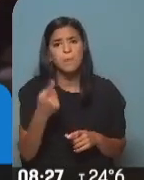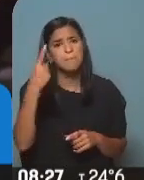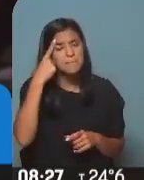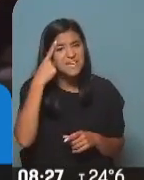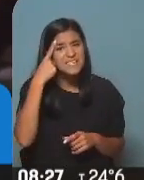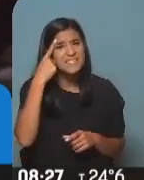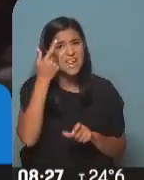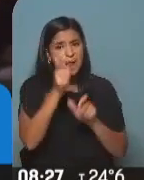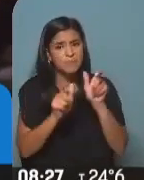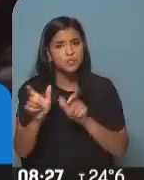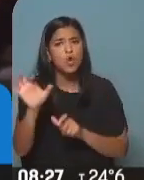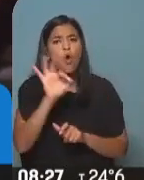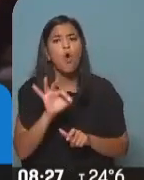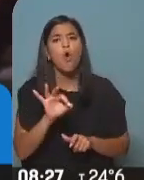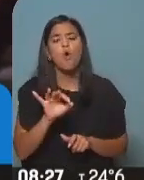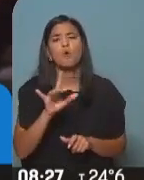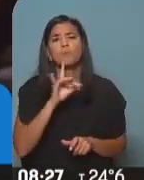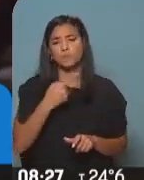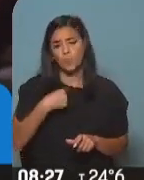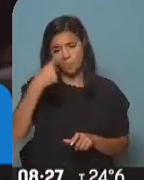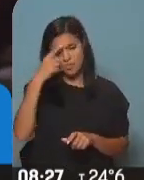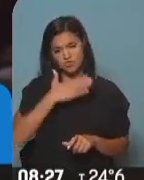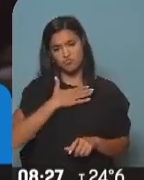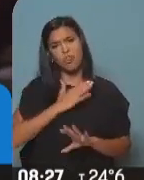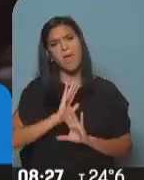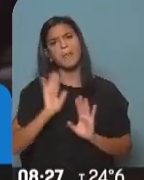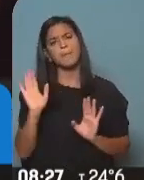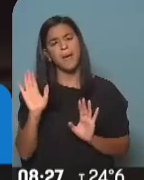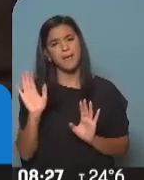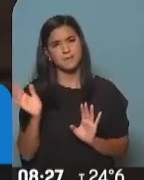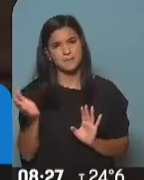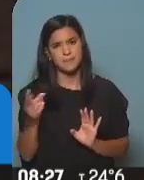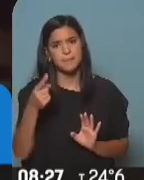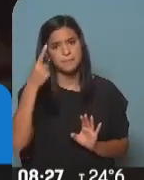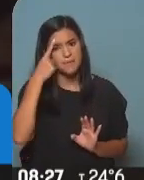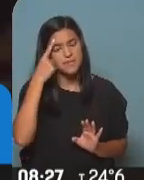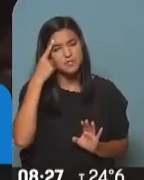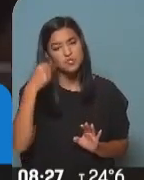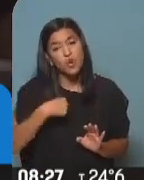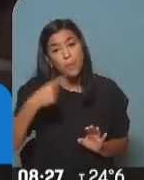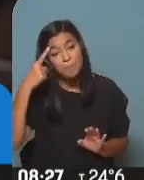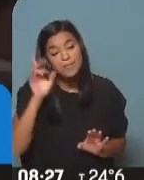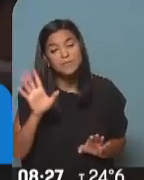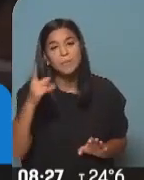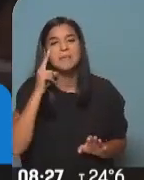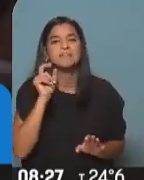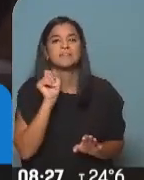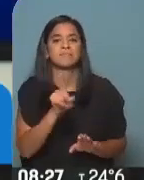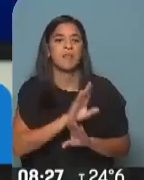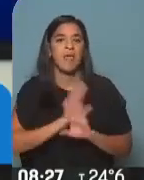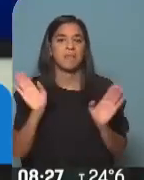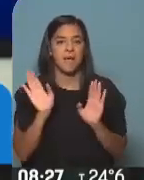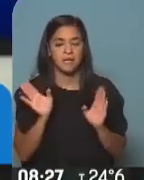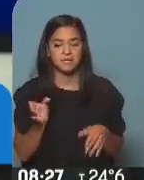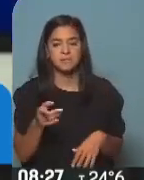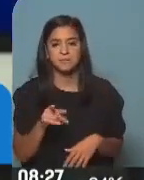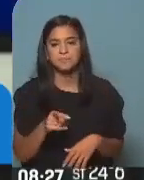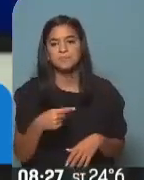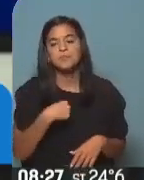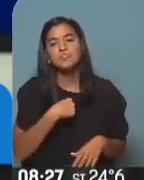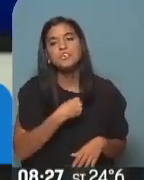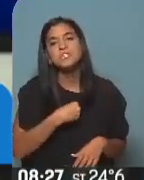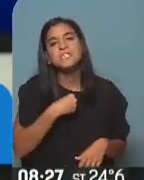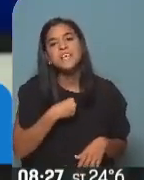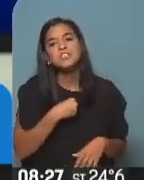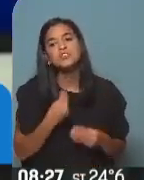ciudadanos o piensan en la propia clase política? Y a mí me parece que principalmente piensan en la propia clase Y de política. todas maneras me da la sensación de que esto